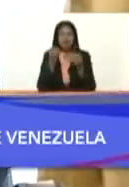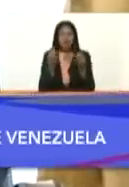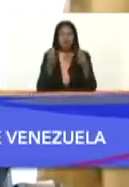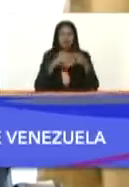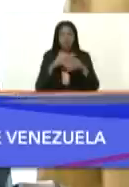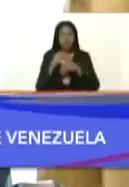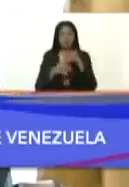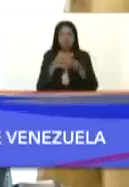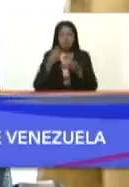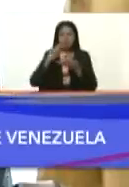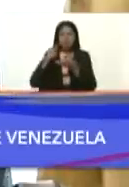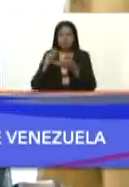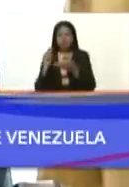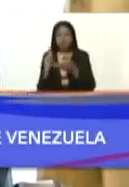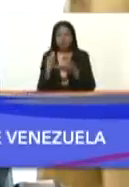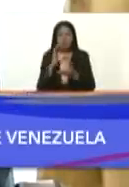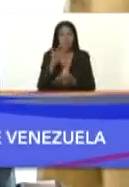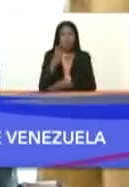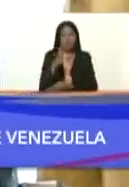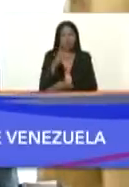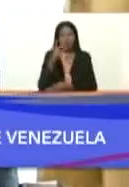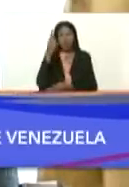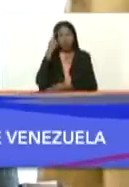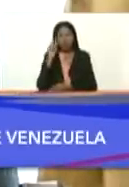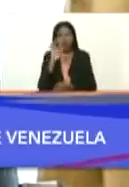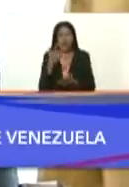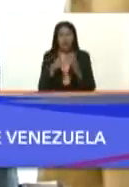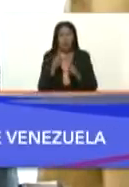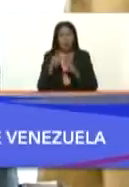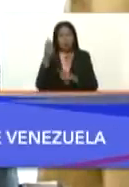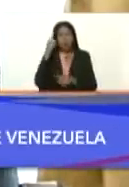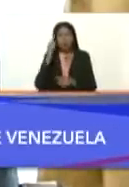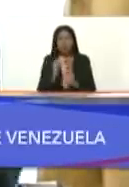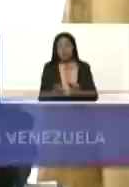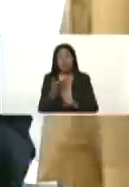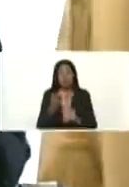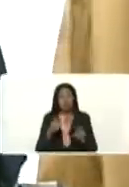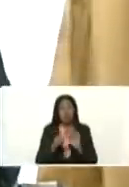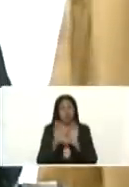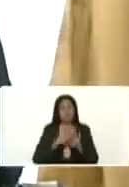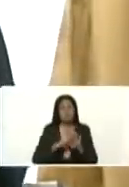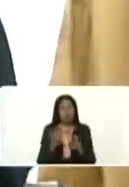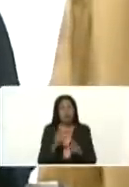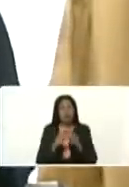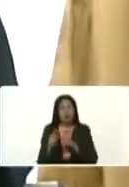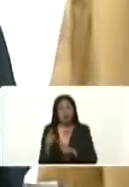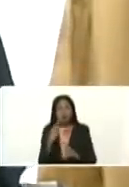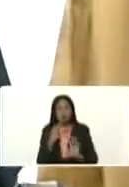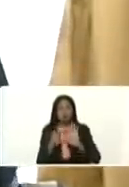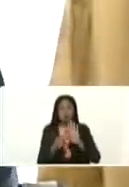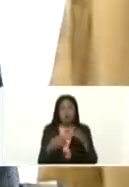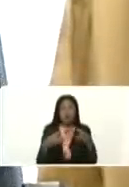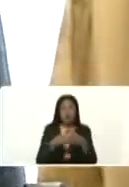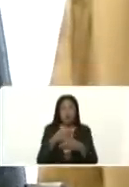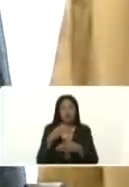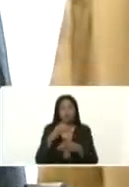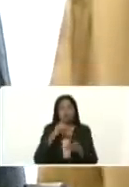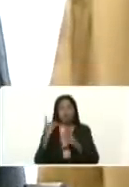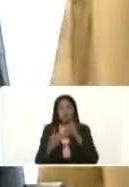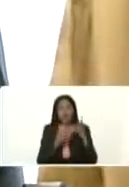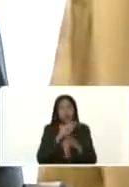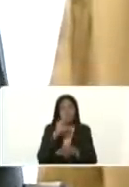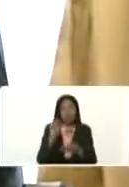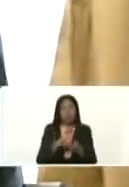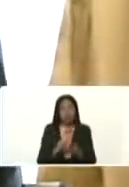acuerdo que se firmó hace unos días bueno muy importante presidente porque hay algo que resalta en esta mesa de diálogo nacional